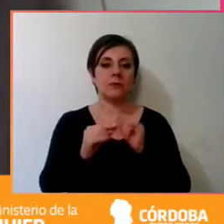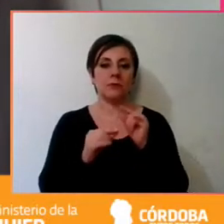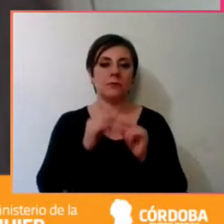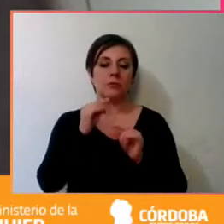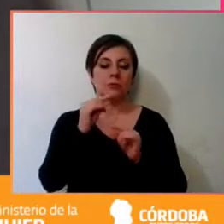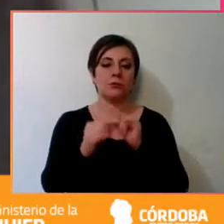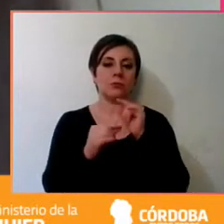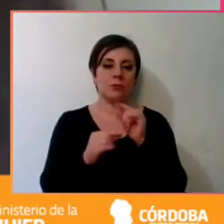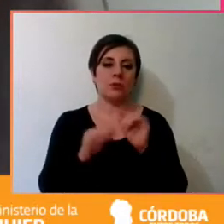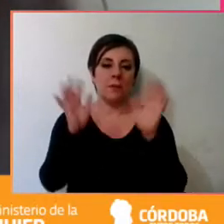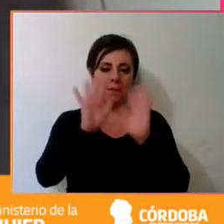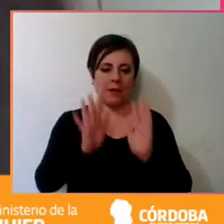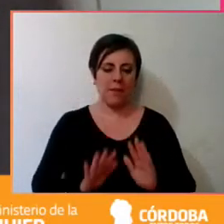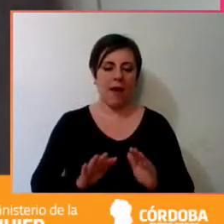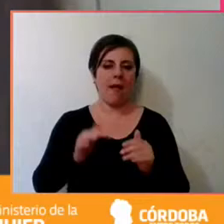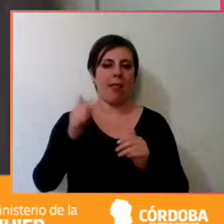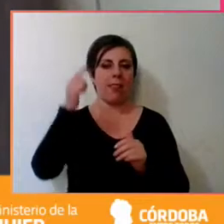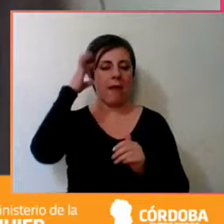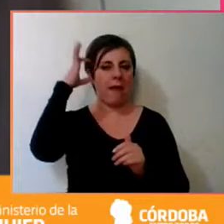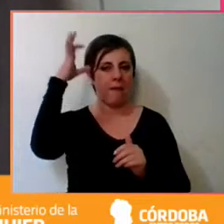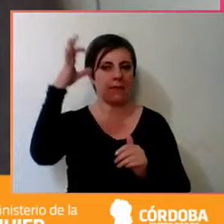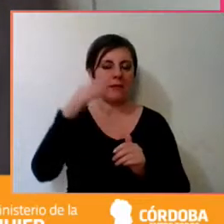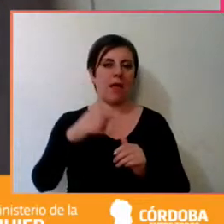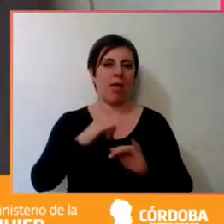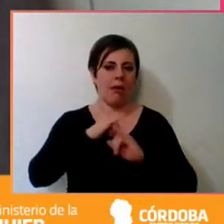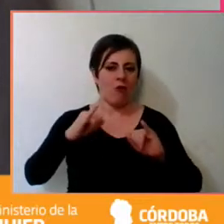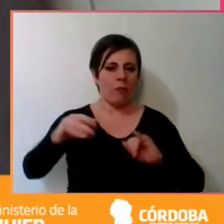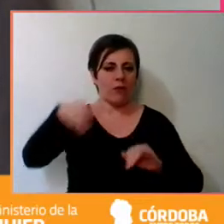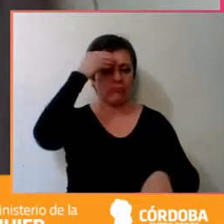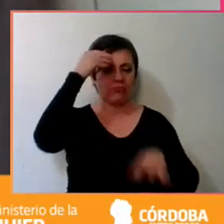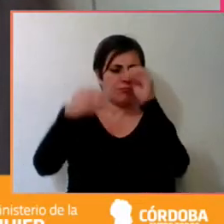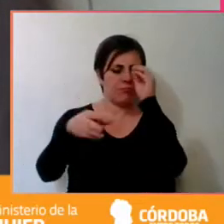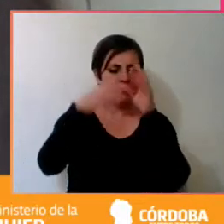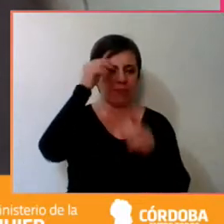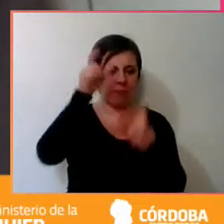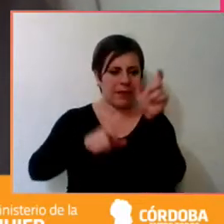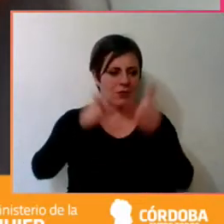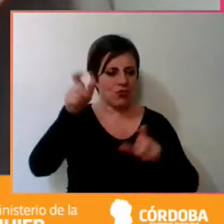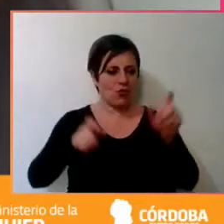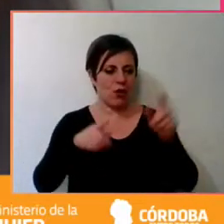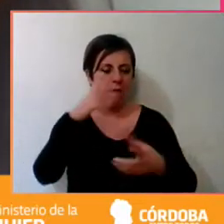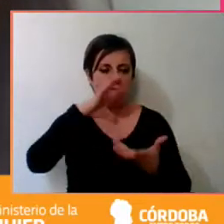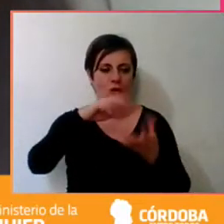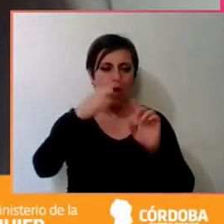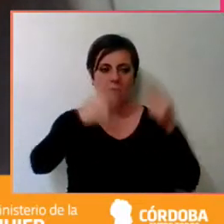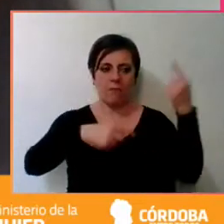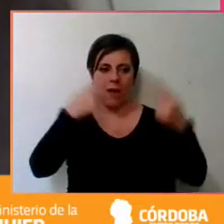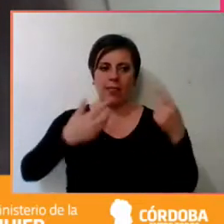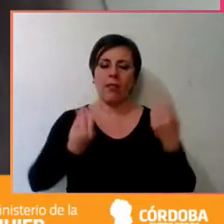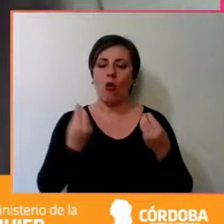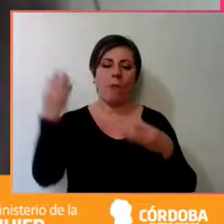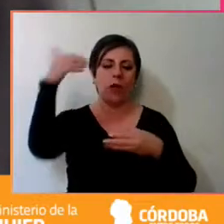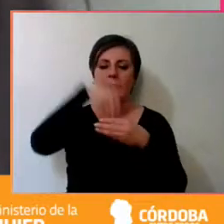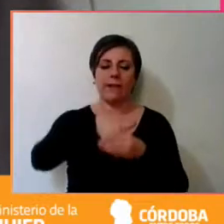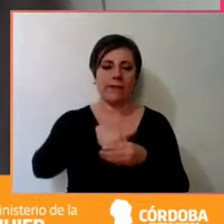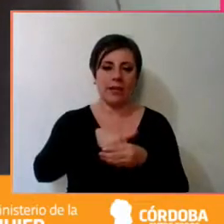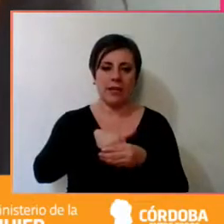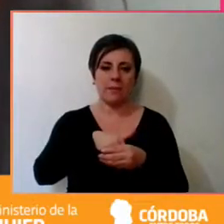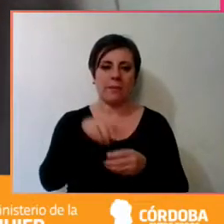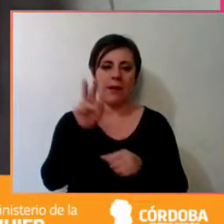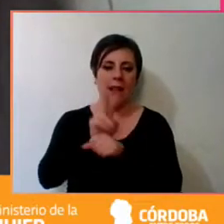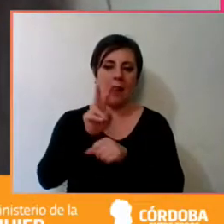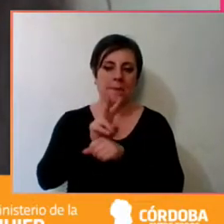formadas, capacitadas e informadas respecto de las distintas formas de intervención para la